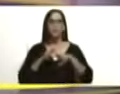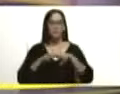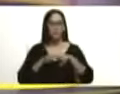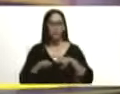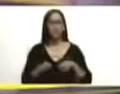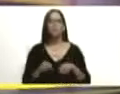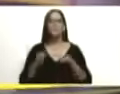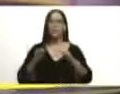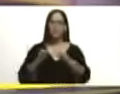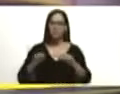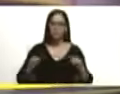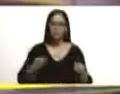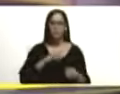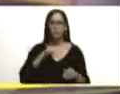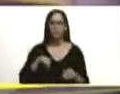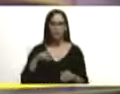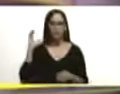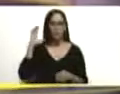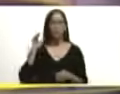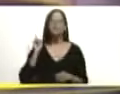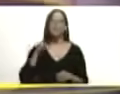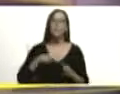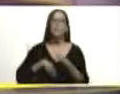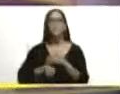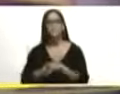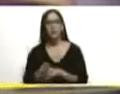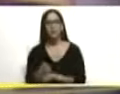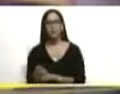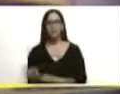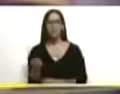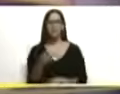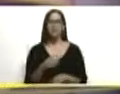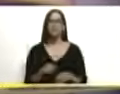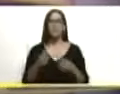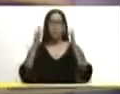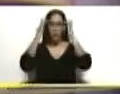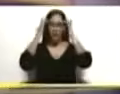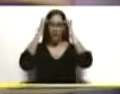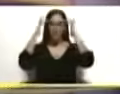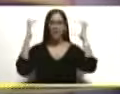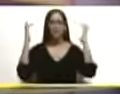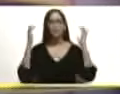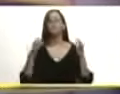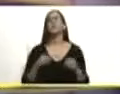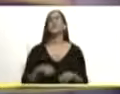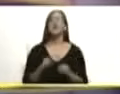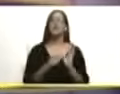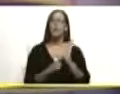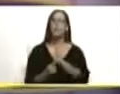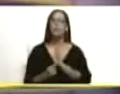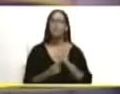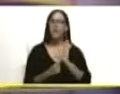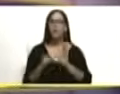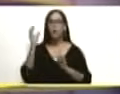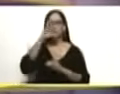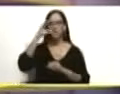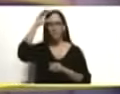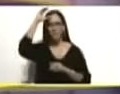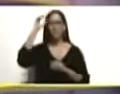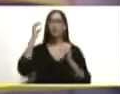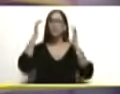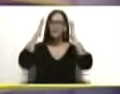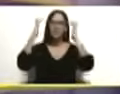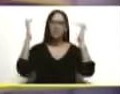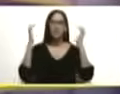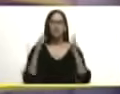más pequeños de nuestro país también vayan siendo genios y además demostrando con su capacidad, con su